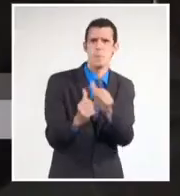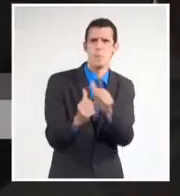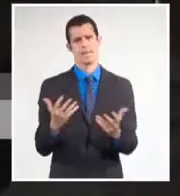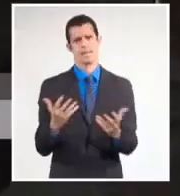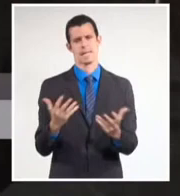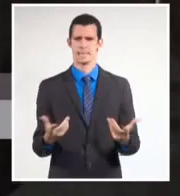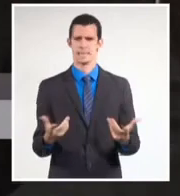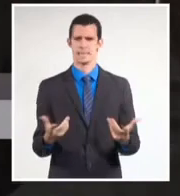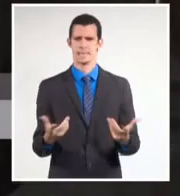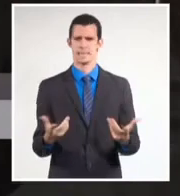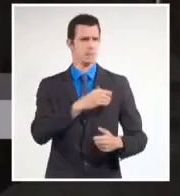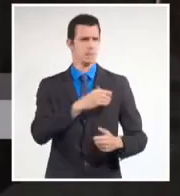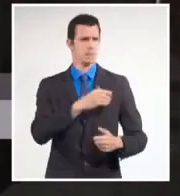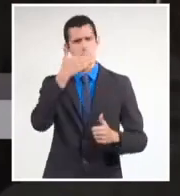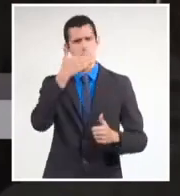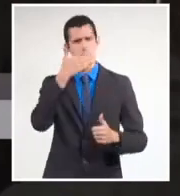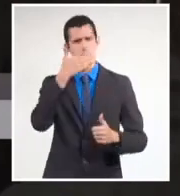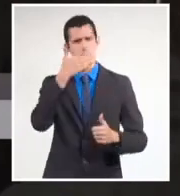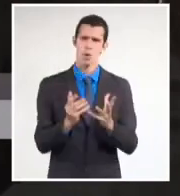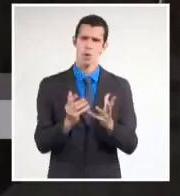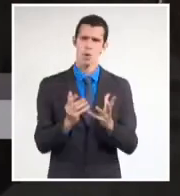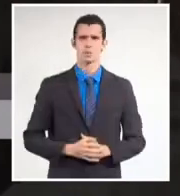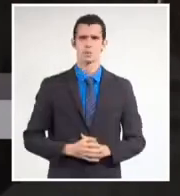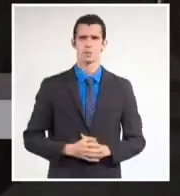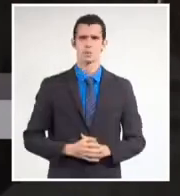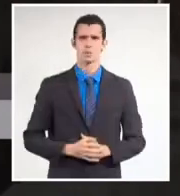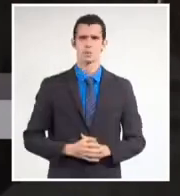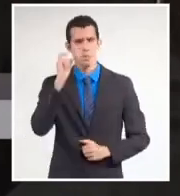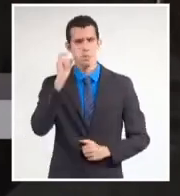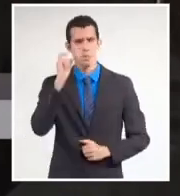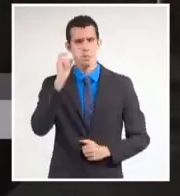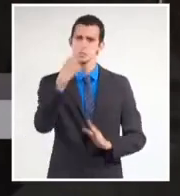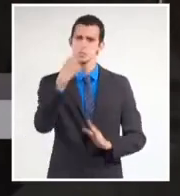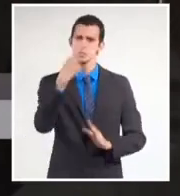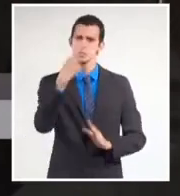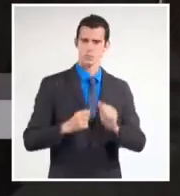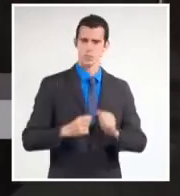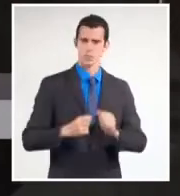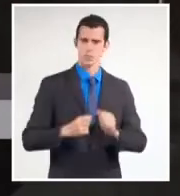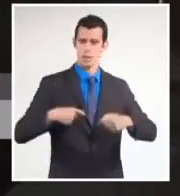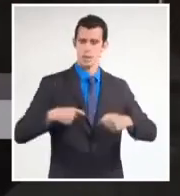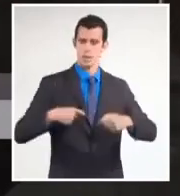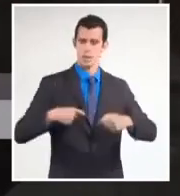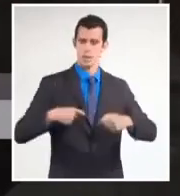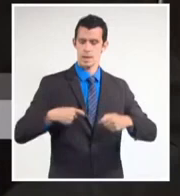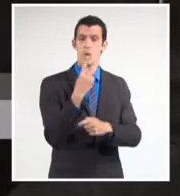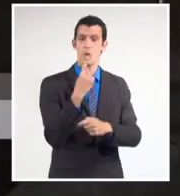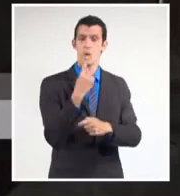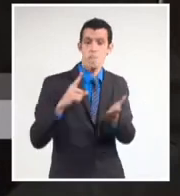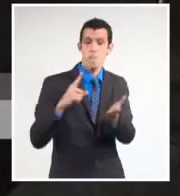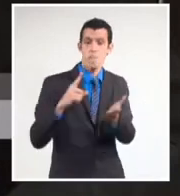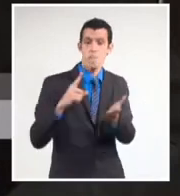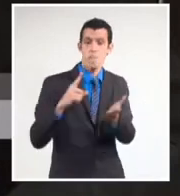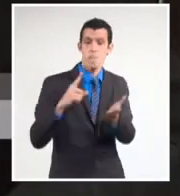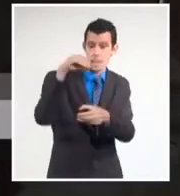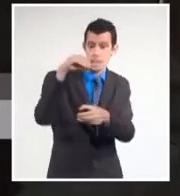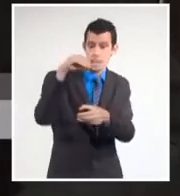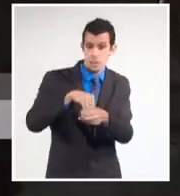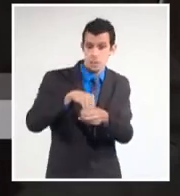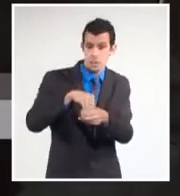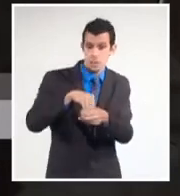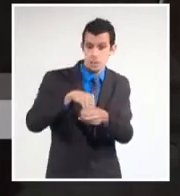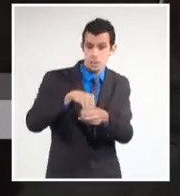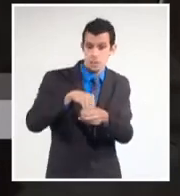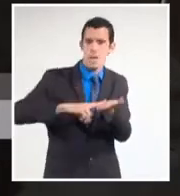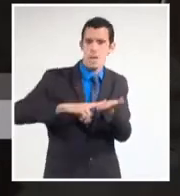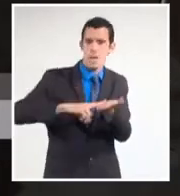este proceso no lo aseguramos desde el partido políticamente, no vamos a poder obtener los resultados que es lo que estamos